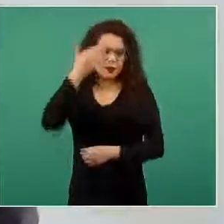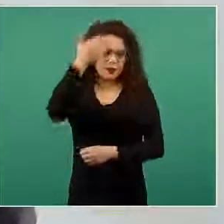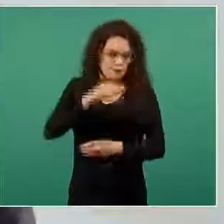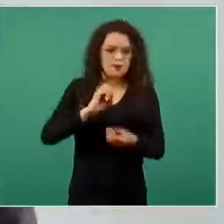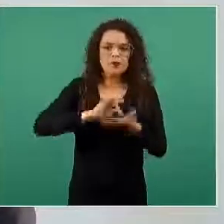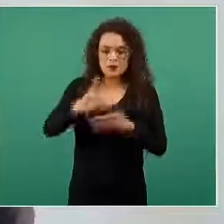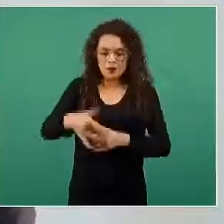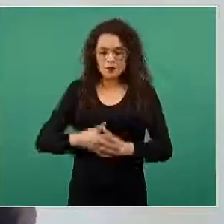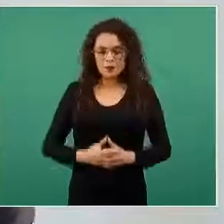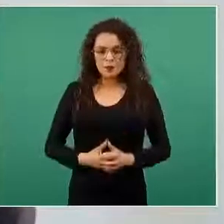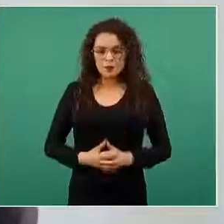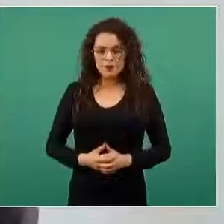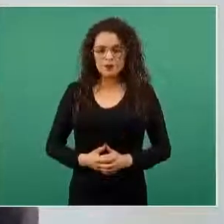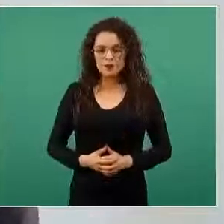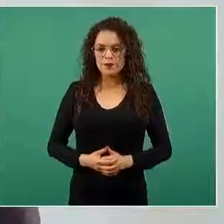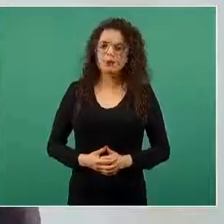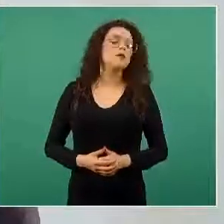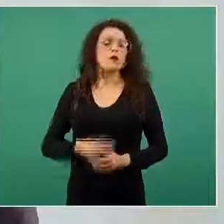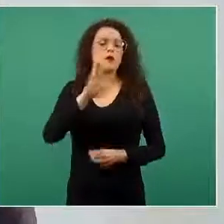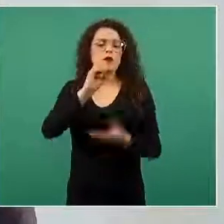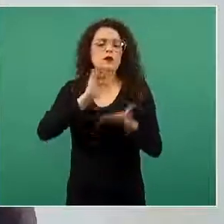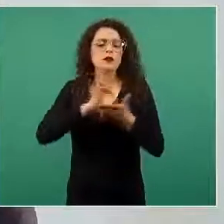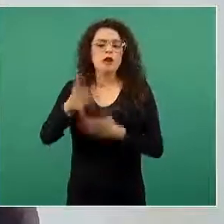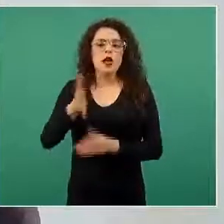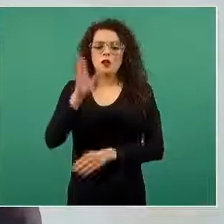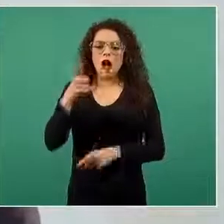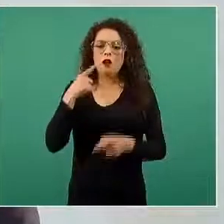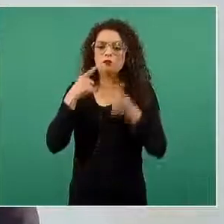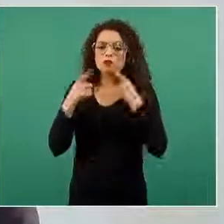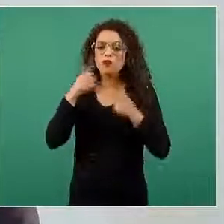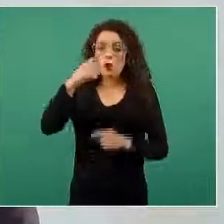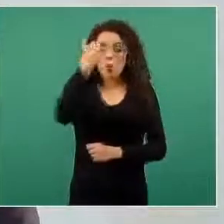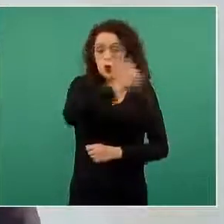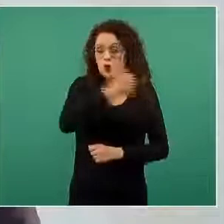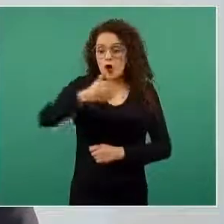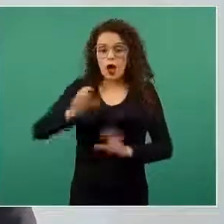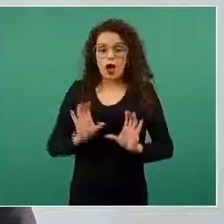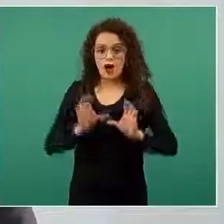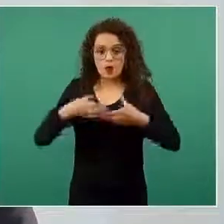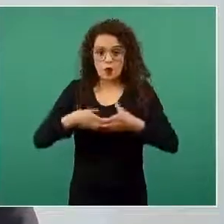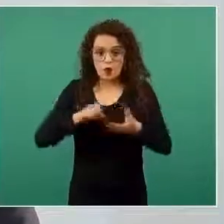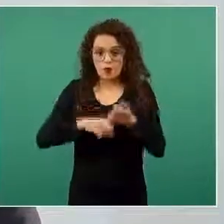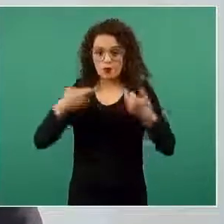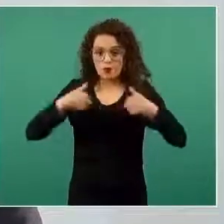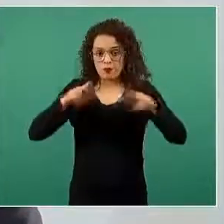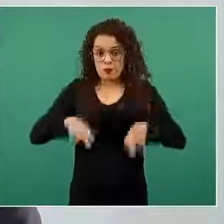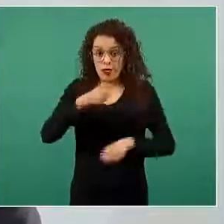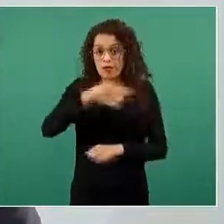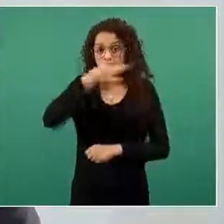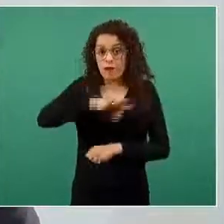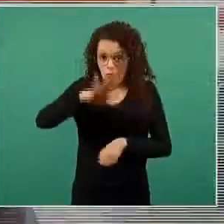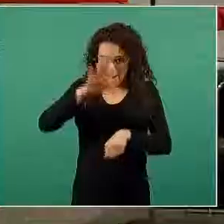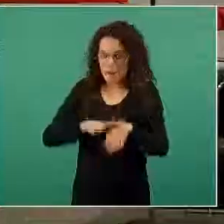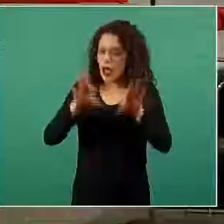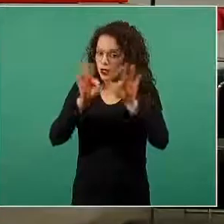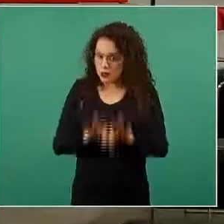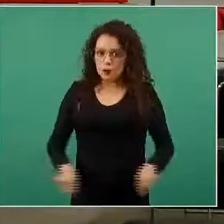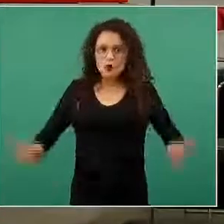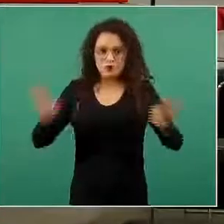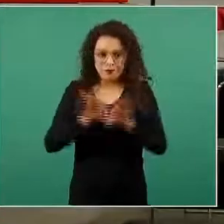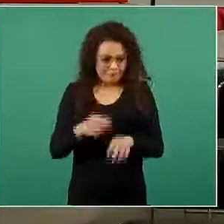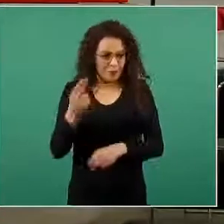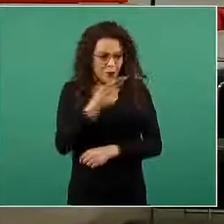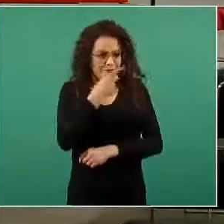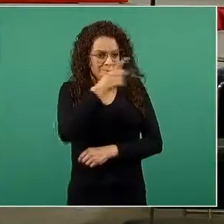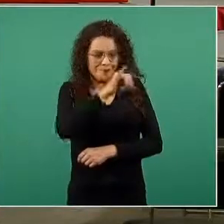Gracias. Muchísimas gracias. Estamos en pláticas con cada una de las comunidades representantes. Acuérdate que es la fiesta más importante, y como bien comenta, la fiesta más importante